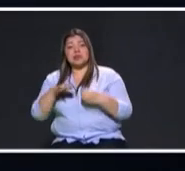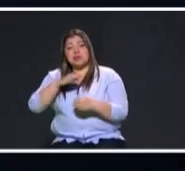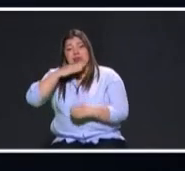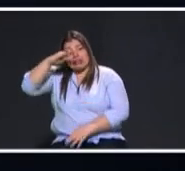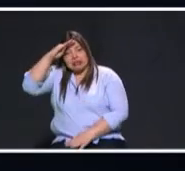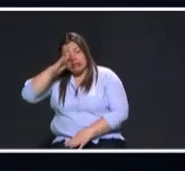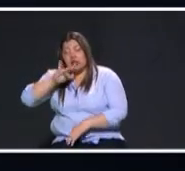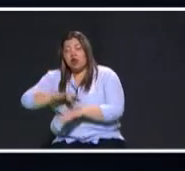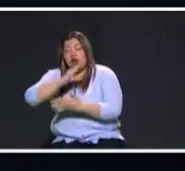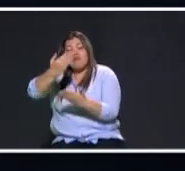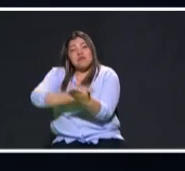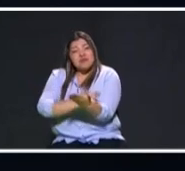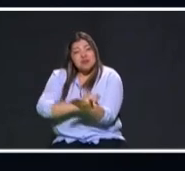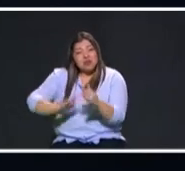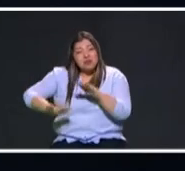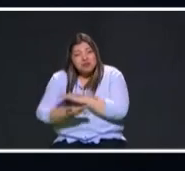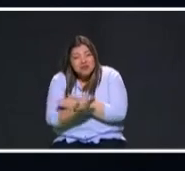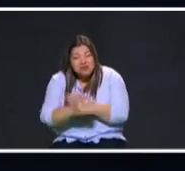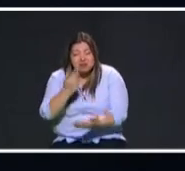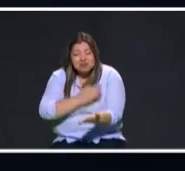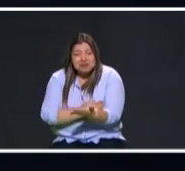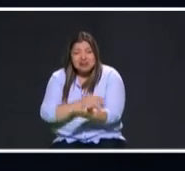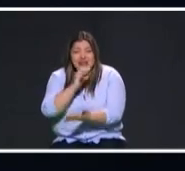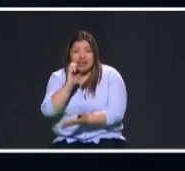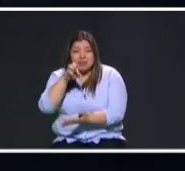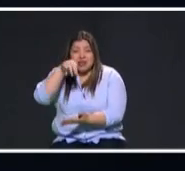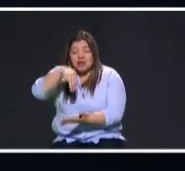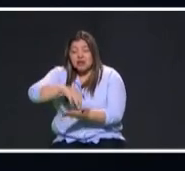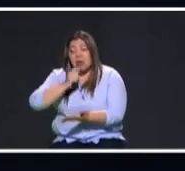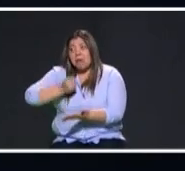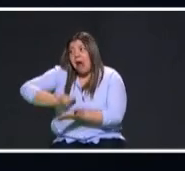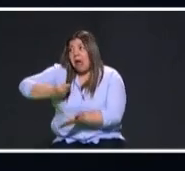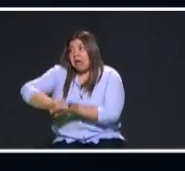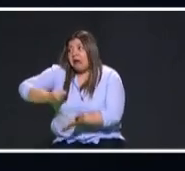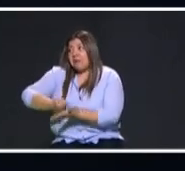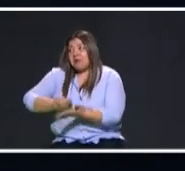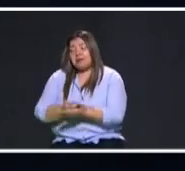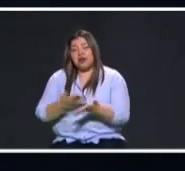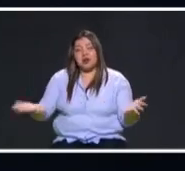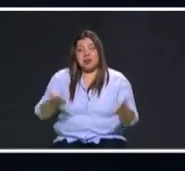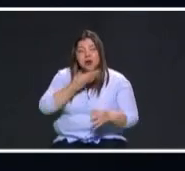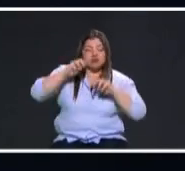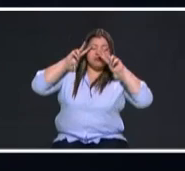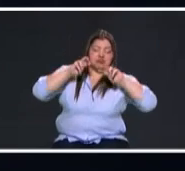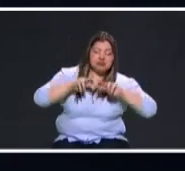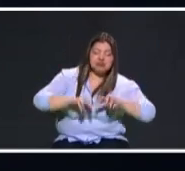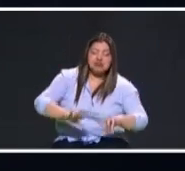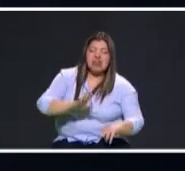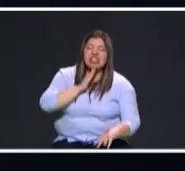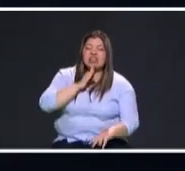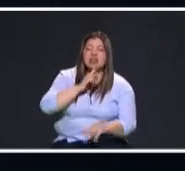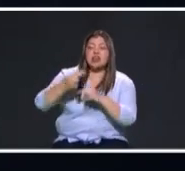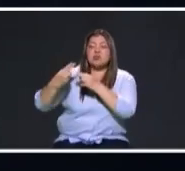necesitamos a una fm que se recupere y para eso se necesita la verdad se necesita saber quiénes son los responsables no para